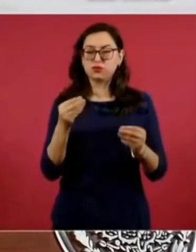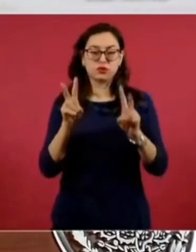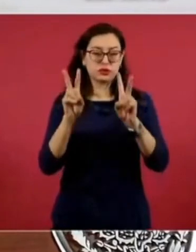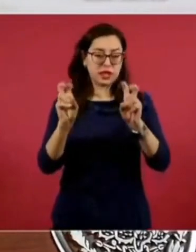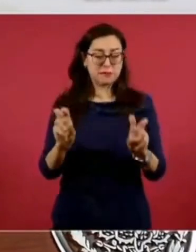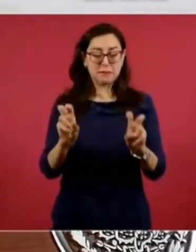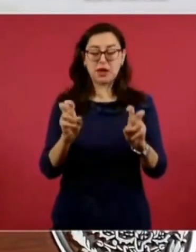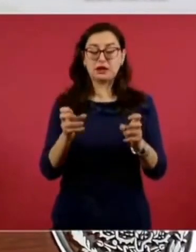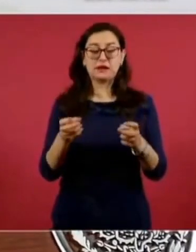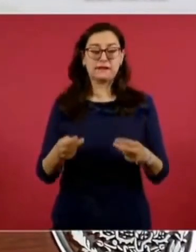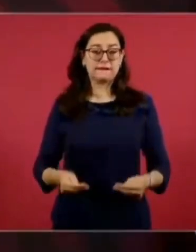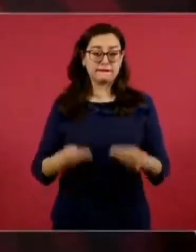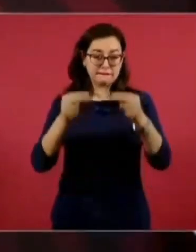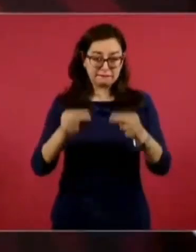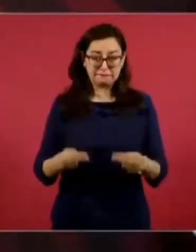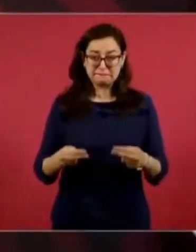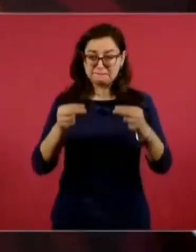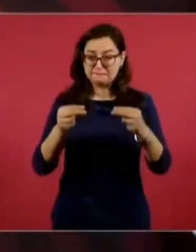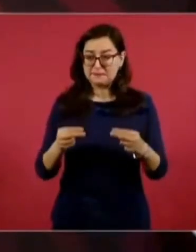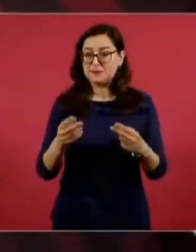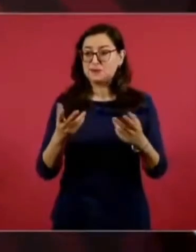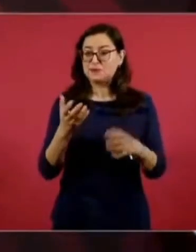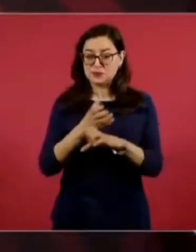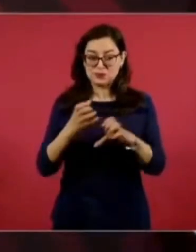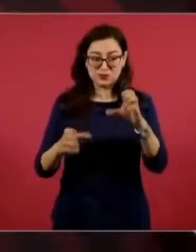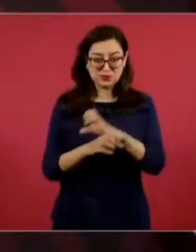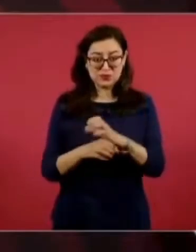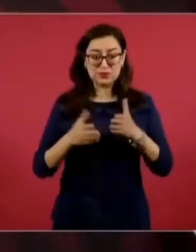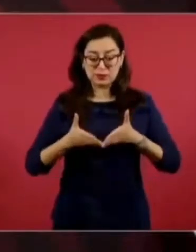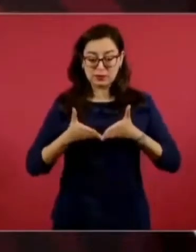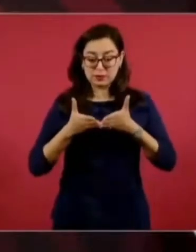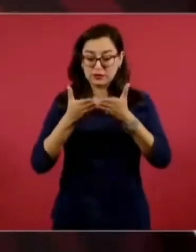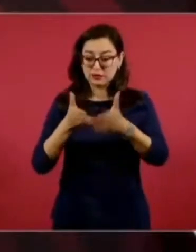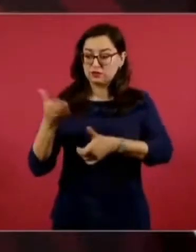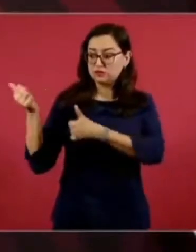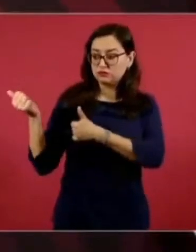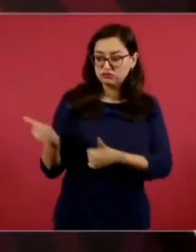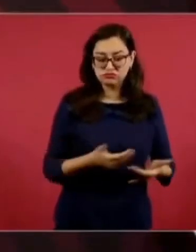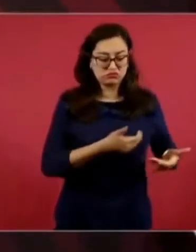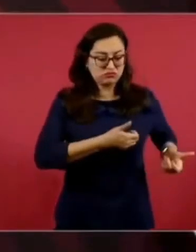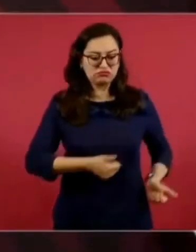la transportación marítima,